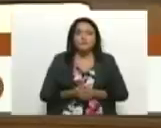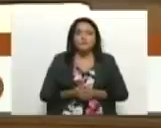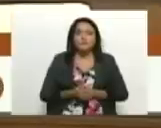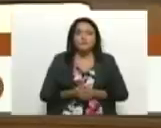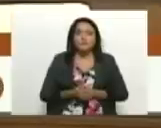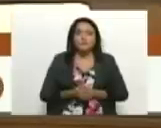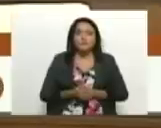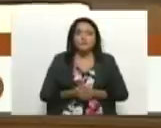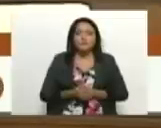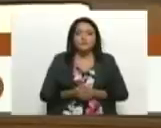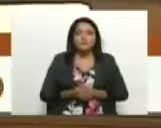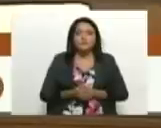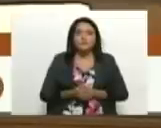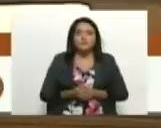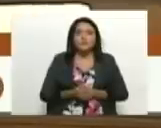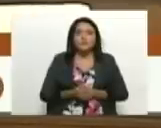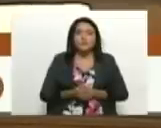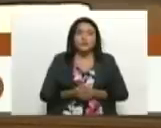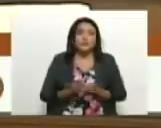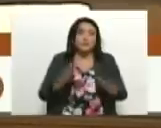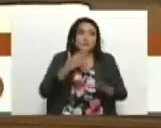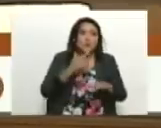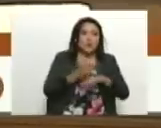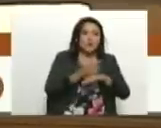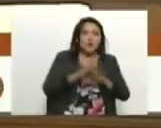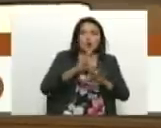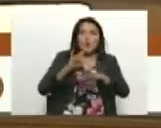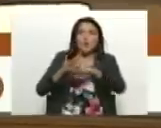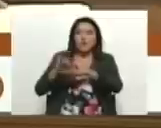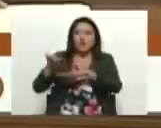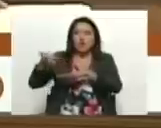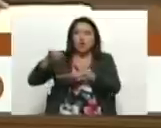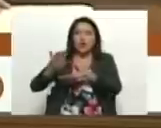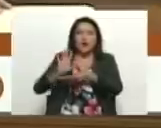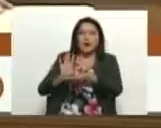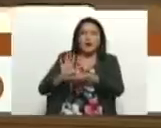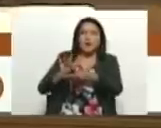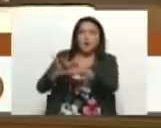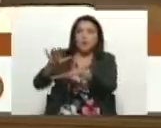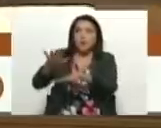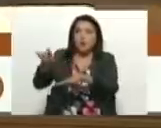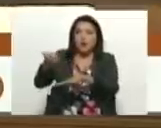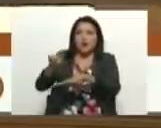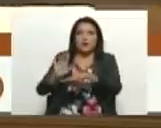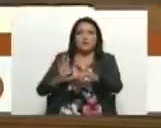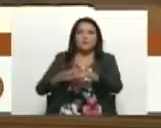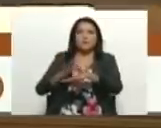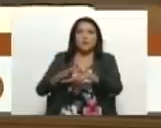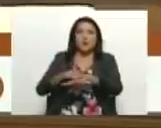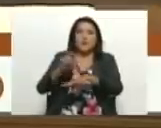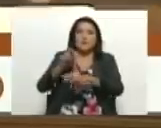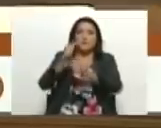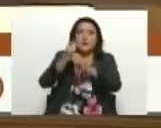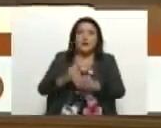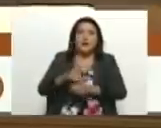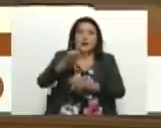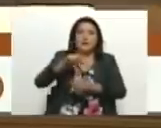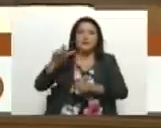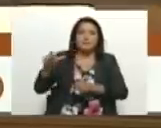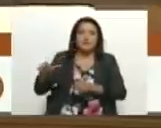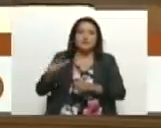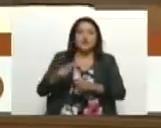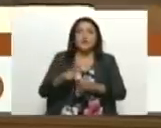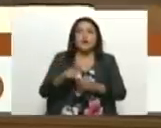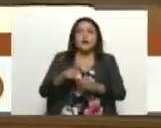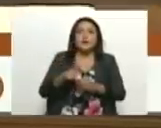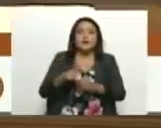para el Estado. No lo puedes tocar hasta que el que se robó la plata salga en libertad y pueda disfrutar de lo que se